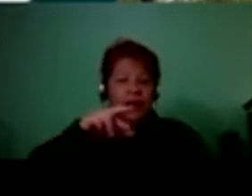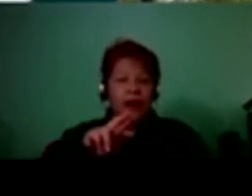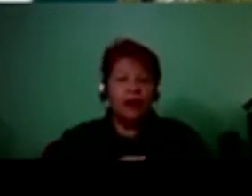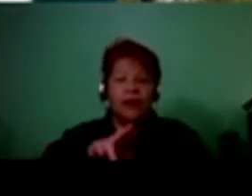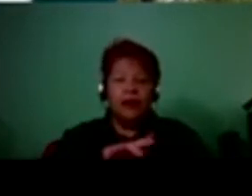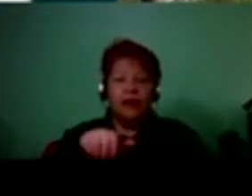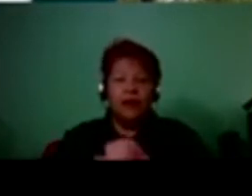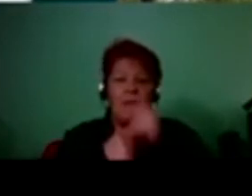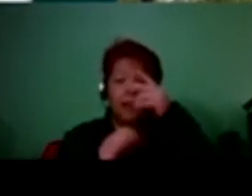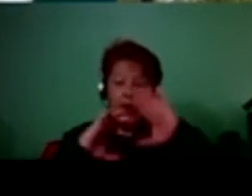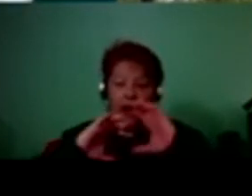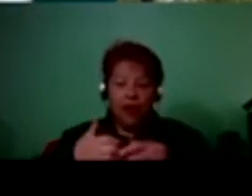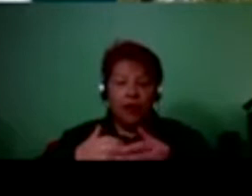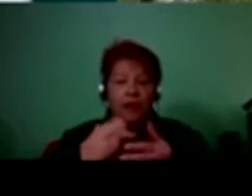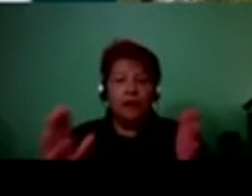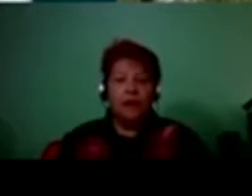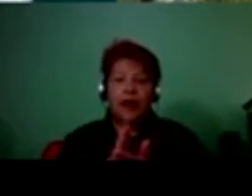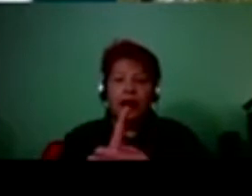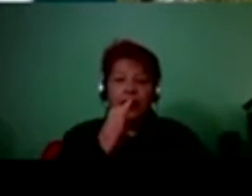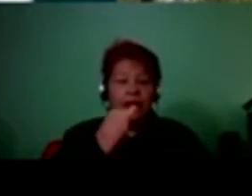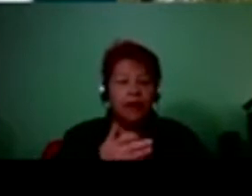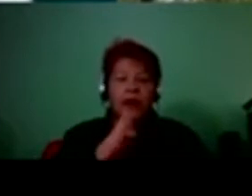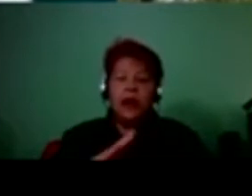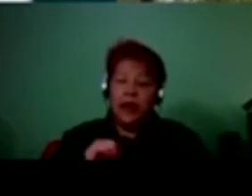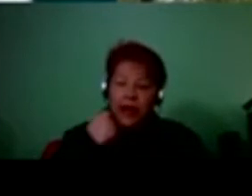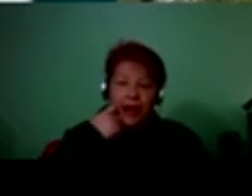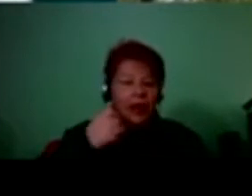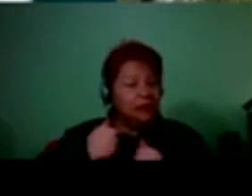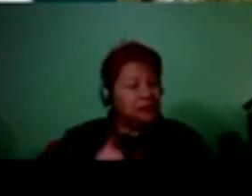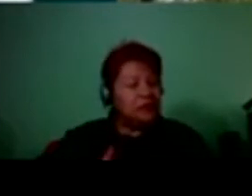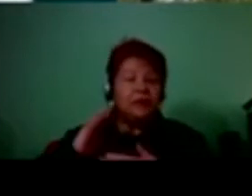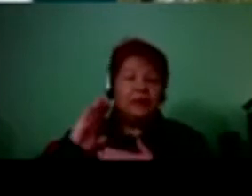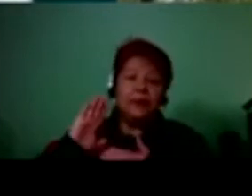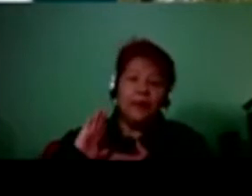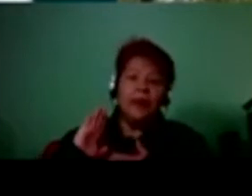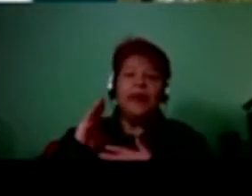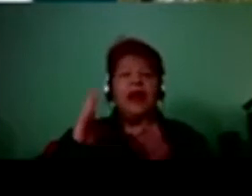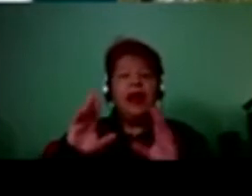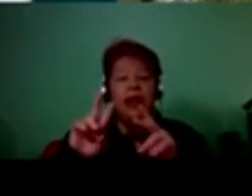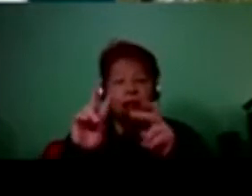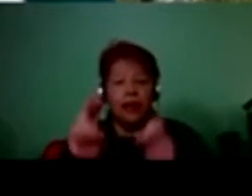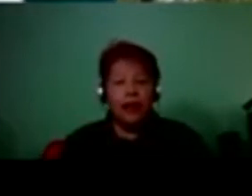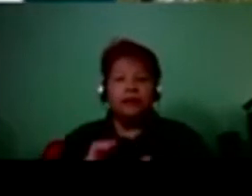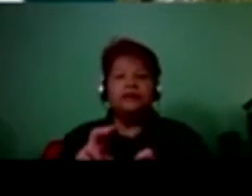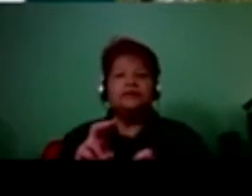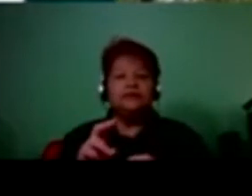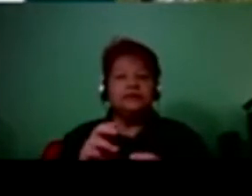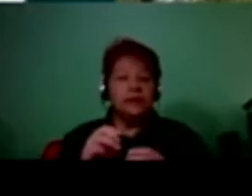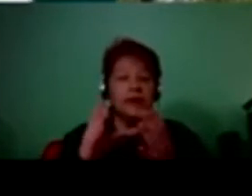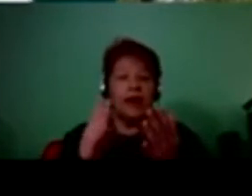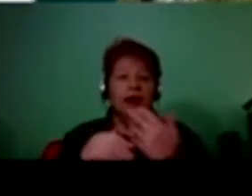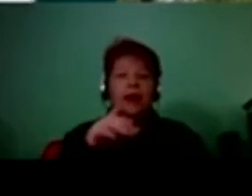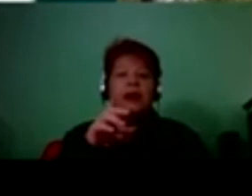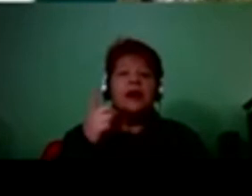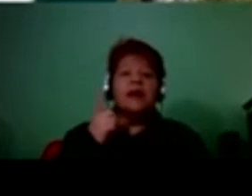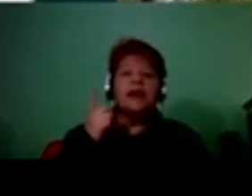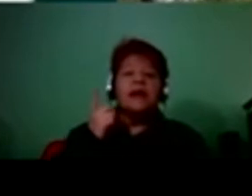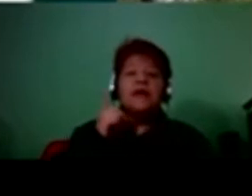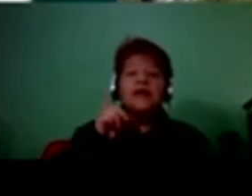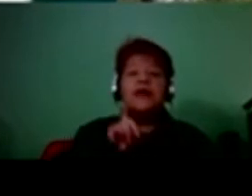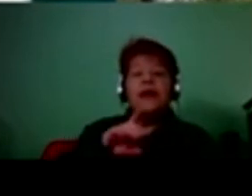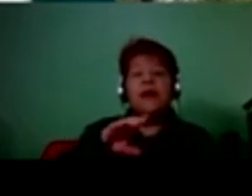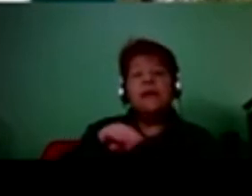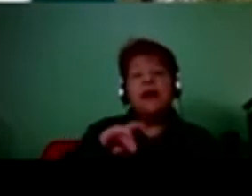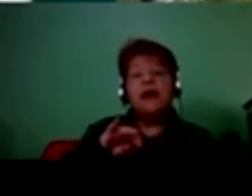de México, por su participación y compromiso permanente en estos temas. Por supuesto, a la diputada Marta Soledad